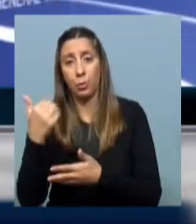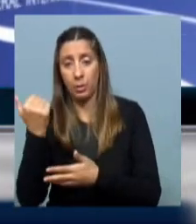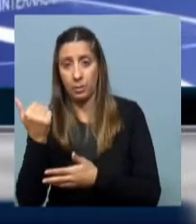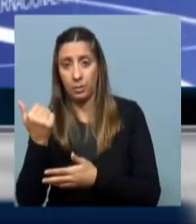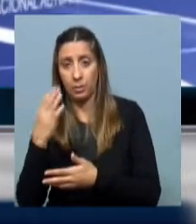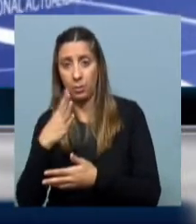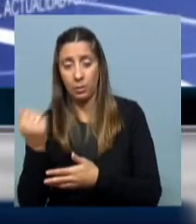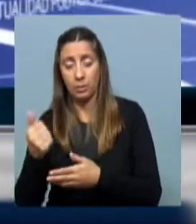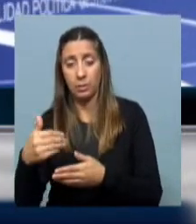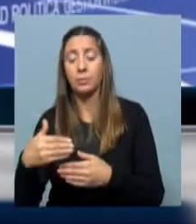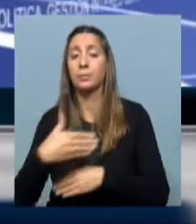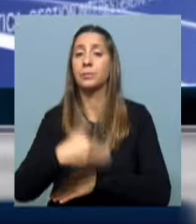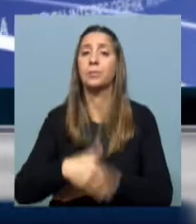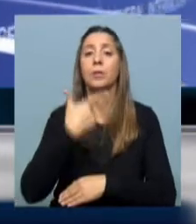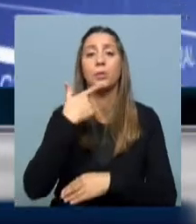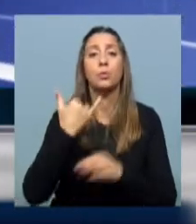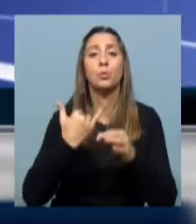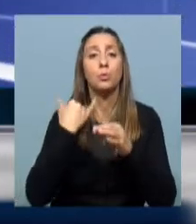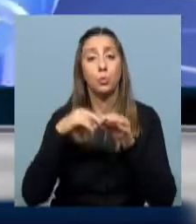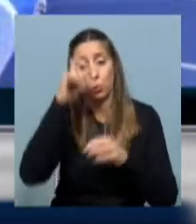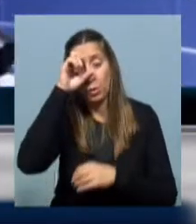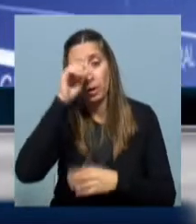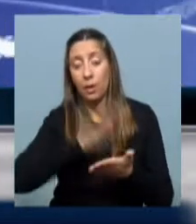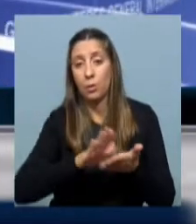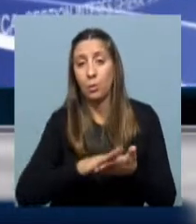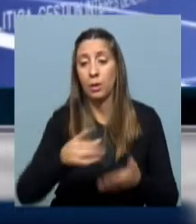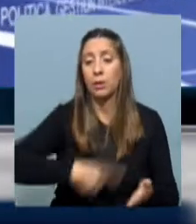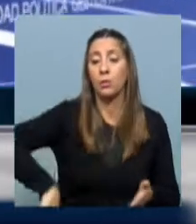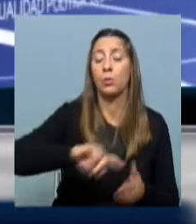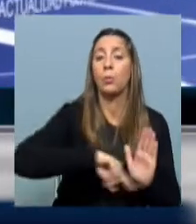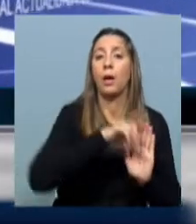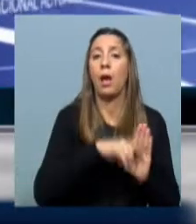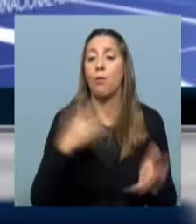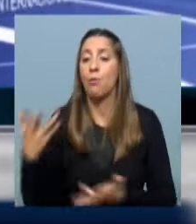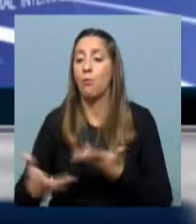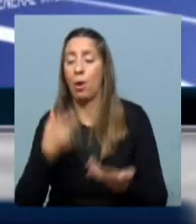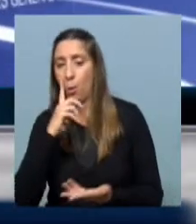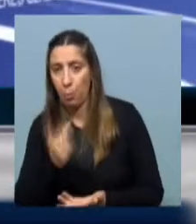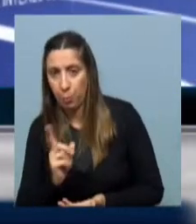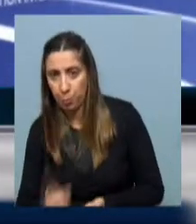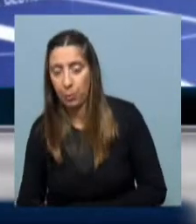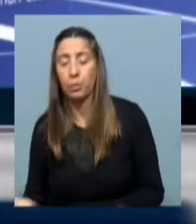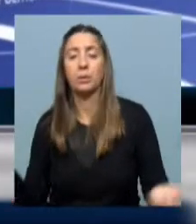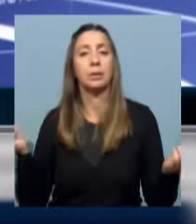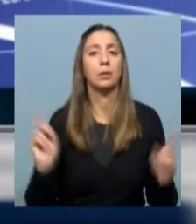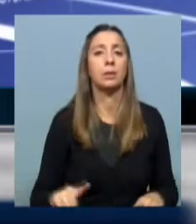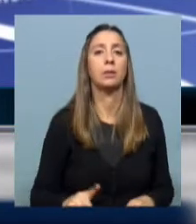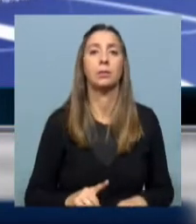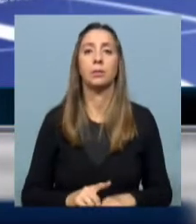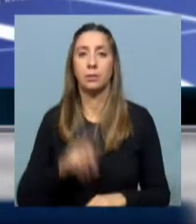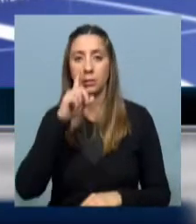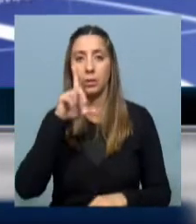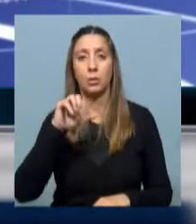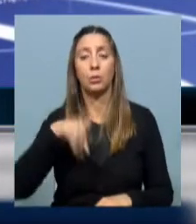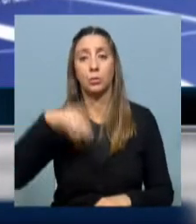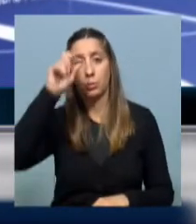entre Suyuque Nuevo y la Rotonda de la Punta. Sobre la zona de los